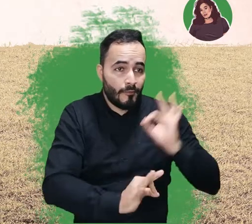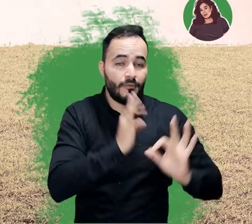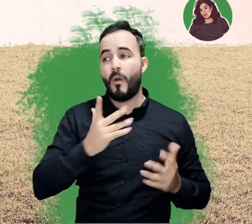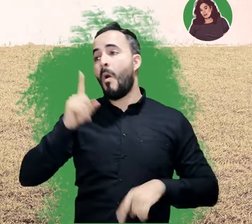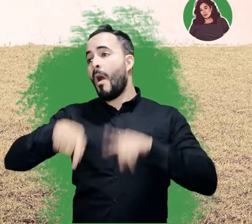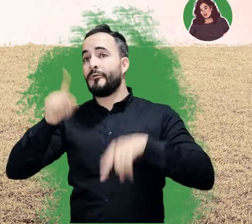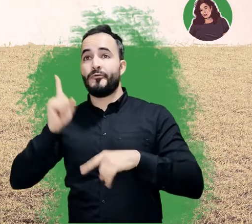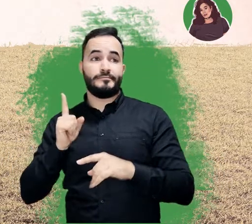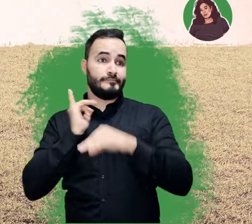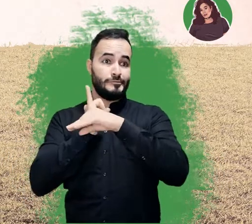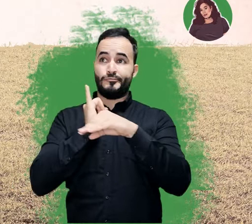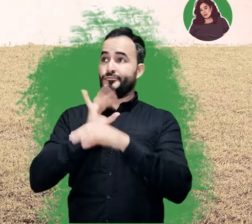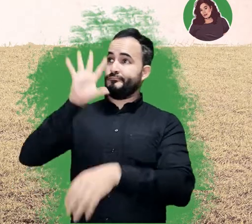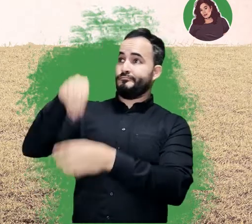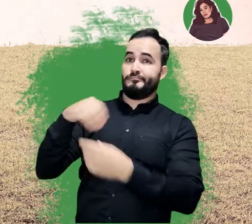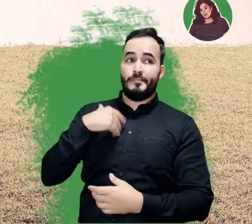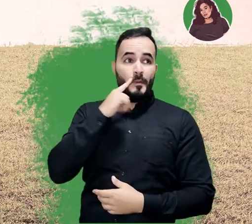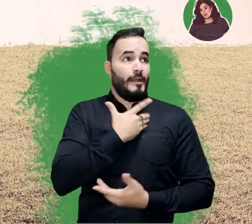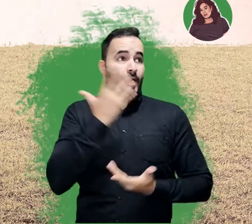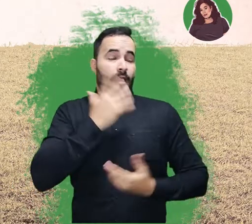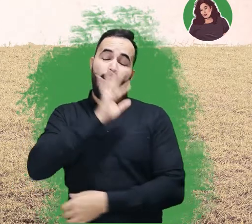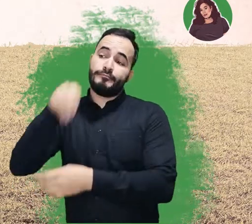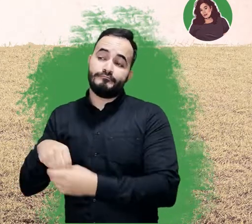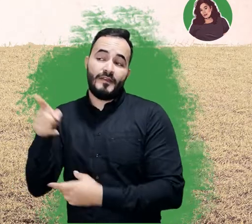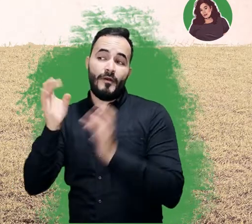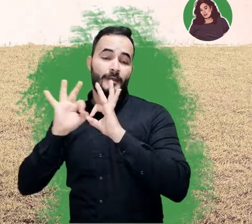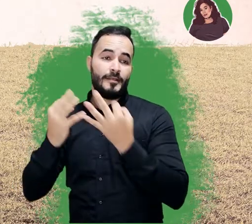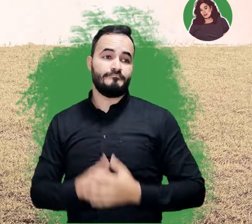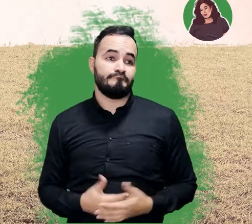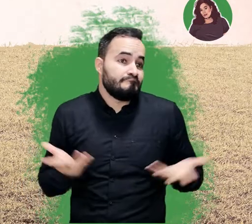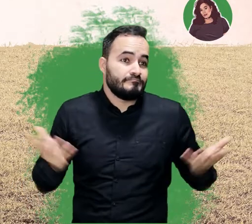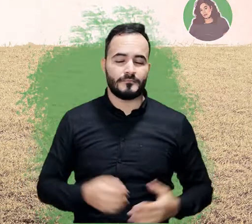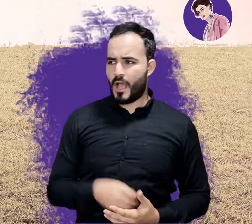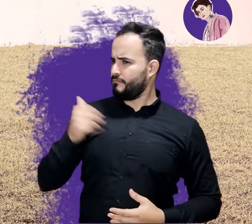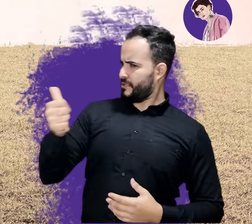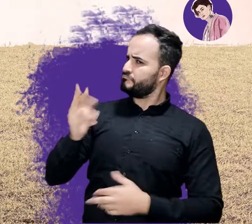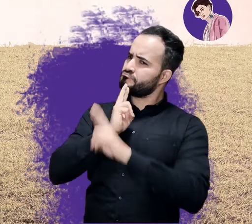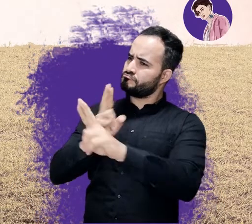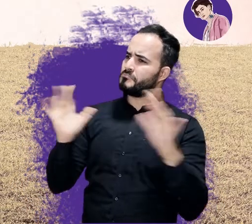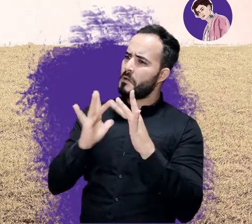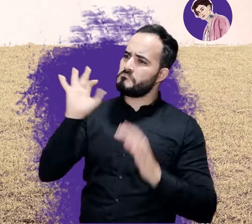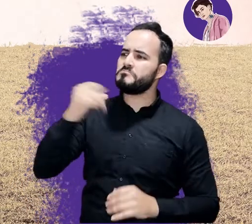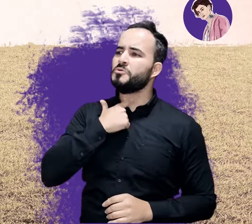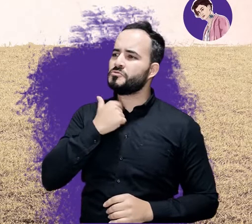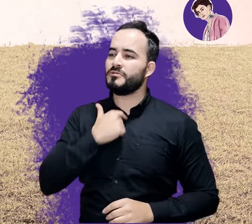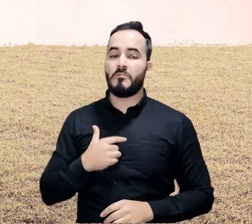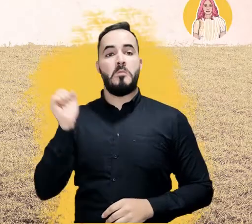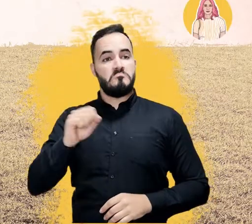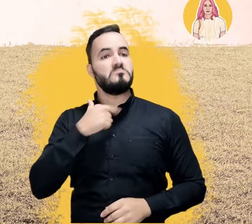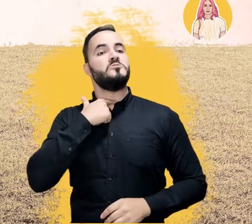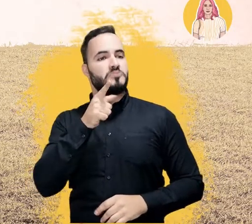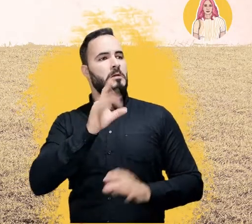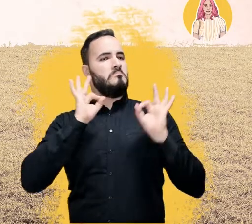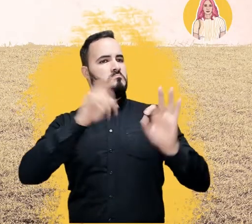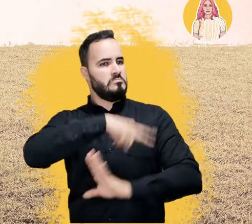su familia son las personas de una institución. Y eso está bien. A mí me parece muy bien esa respuesta. Sí,